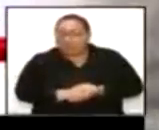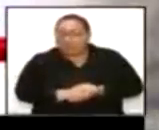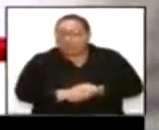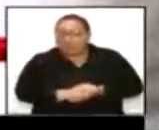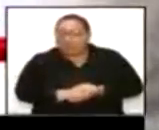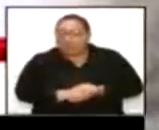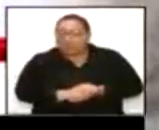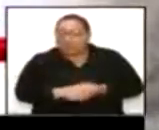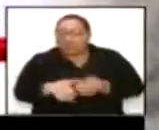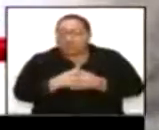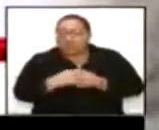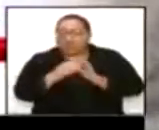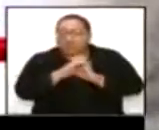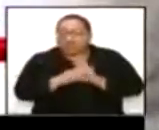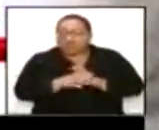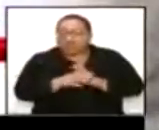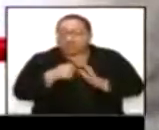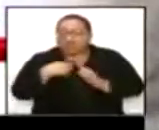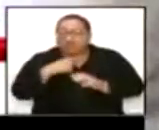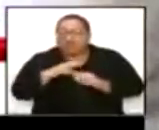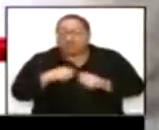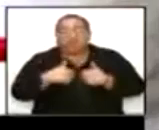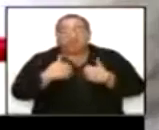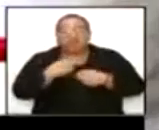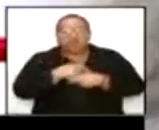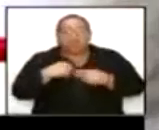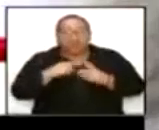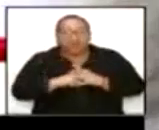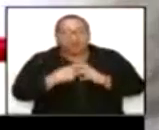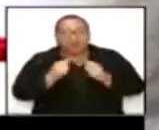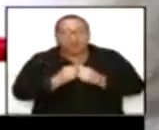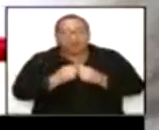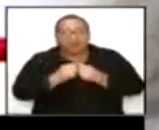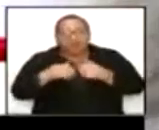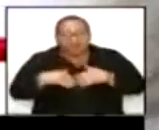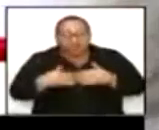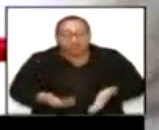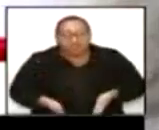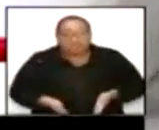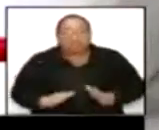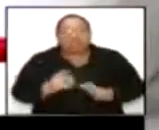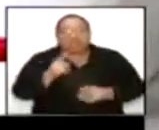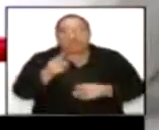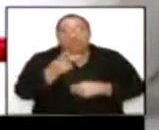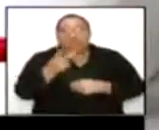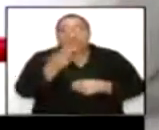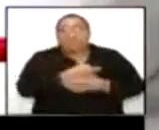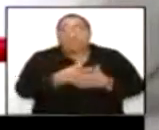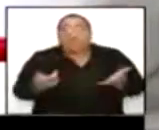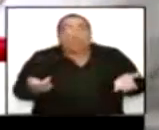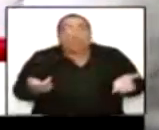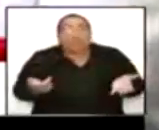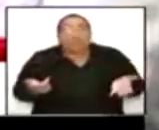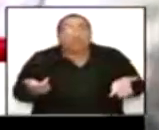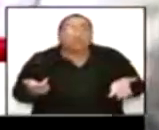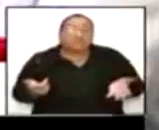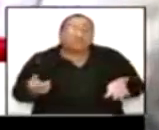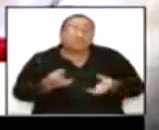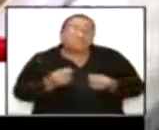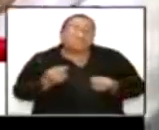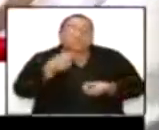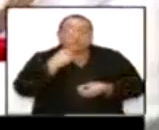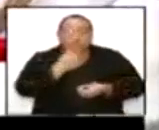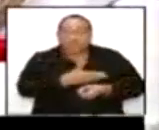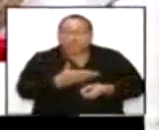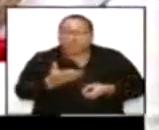eso, presidente. El Código Civil peruano habla, la vida humana comienza con la concepción. 22 semanas, presidente. Aquí hay muchas